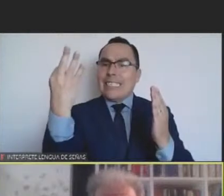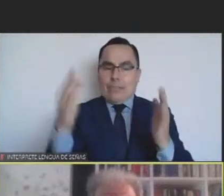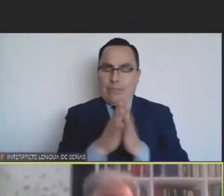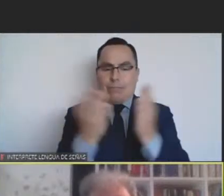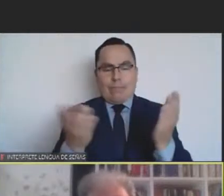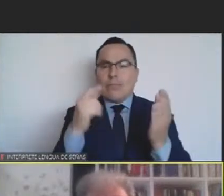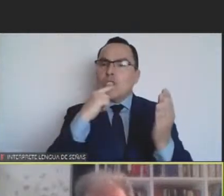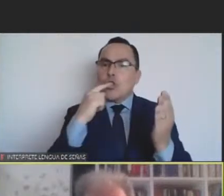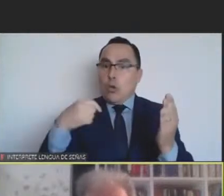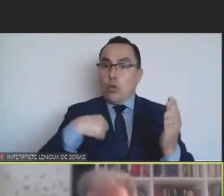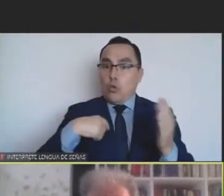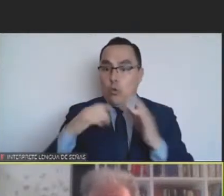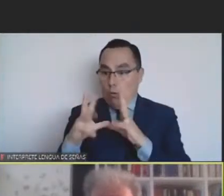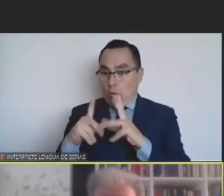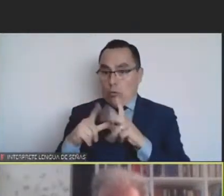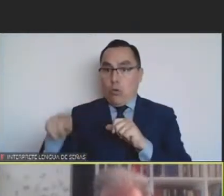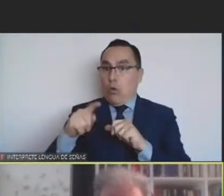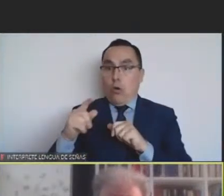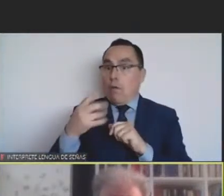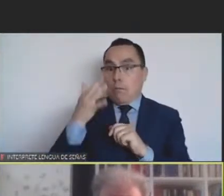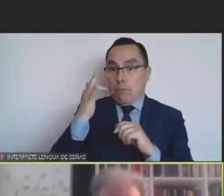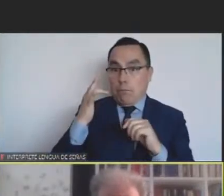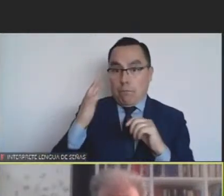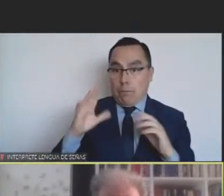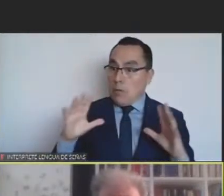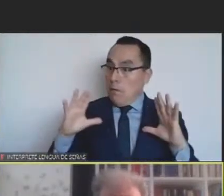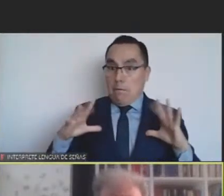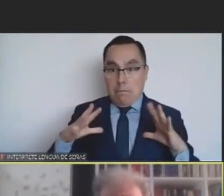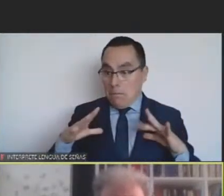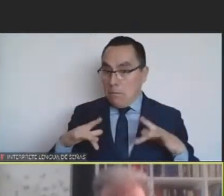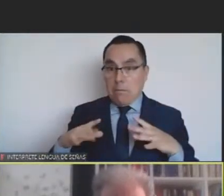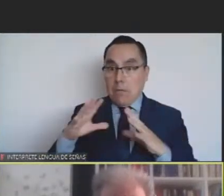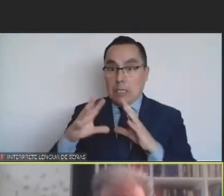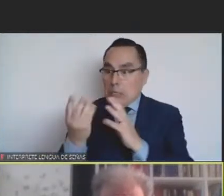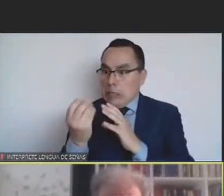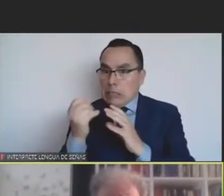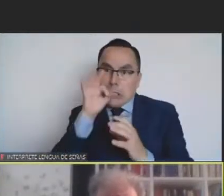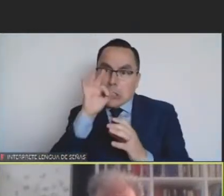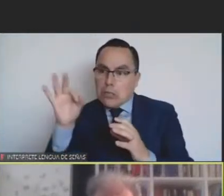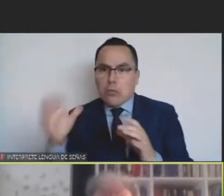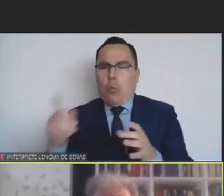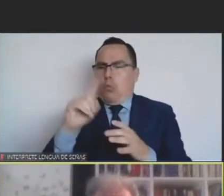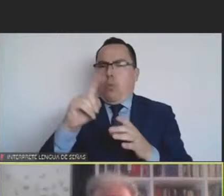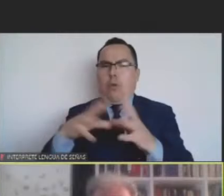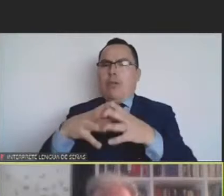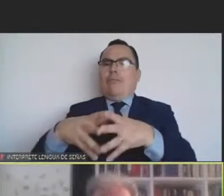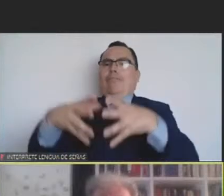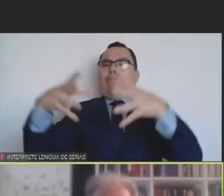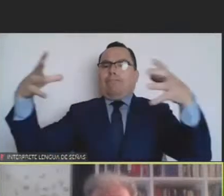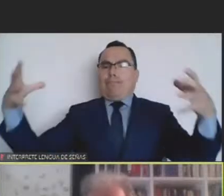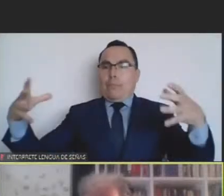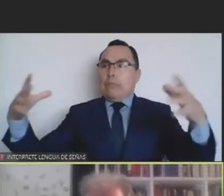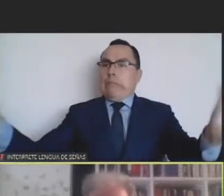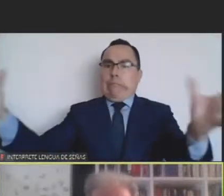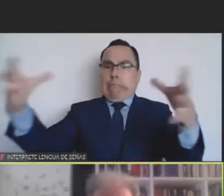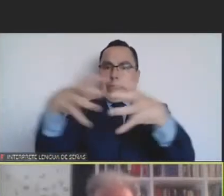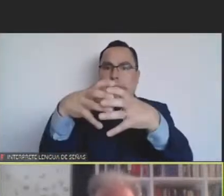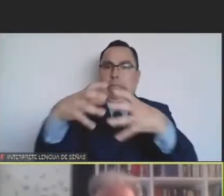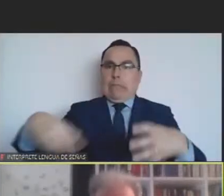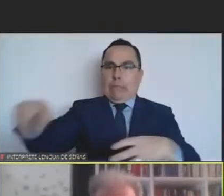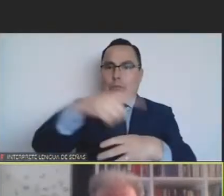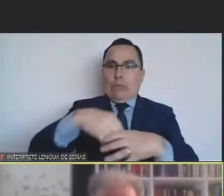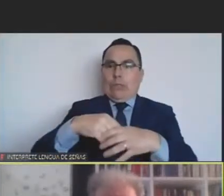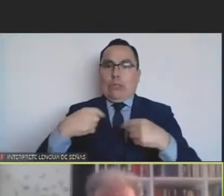reunió no con Felices y Forrados, sino con una asociación gremial que representa un mundo más amplio que Felices y Forrados, y le pareció que